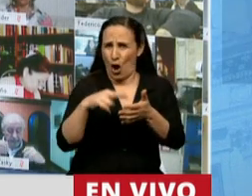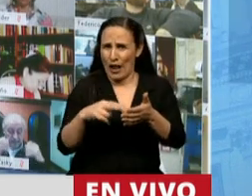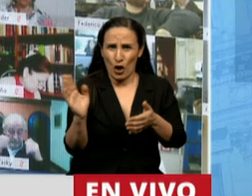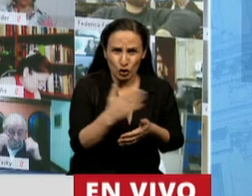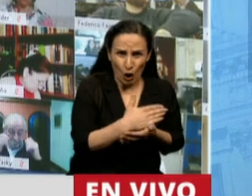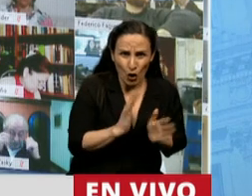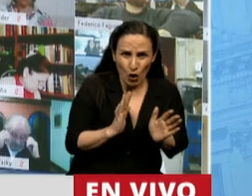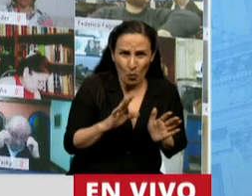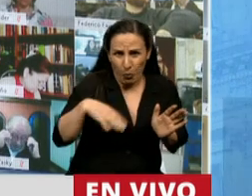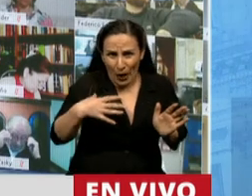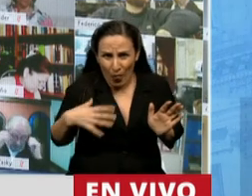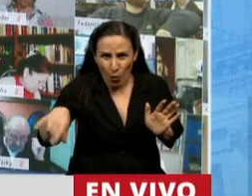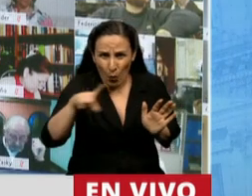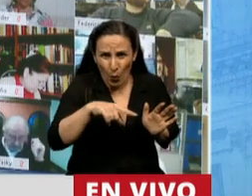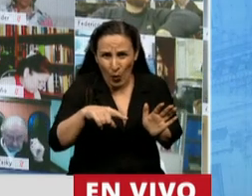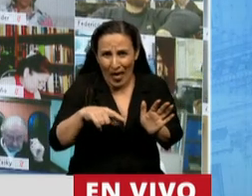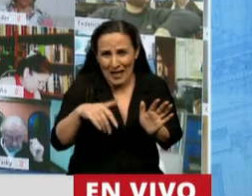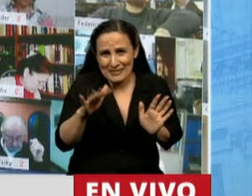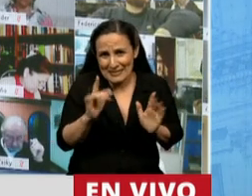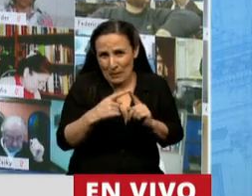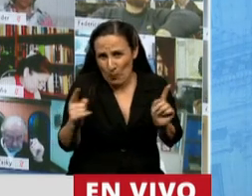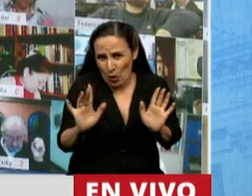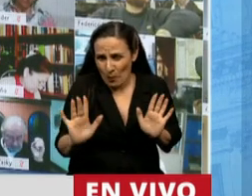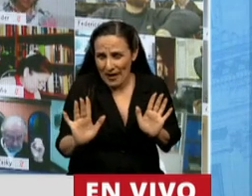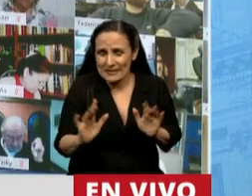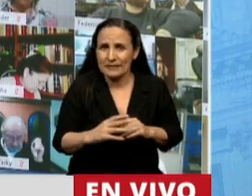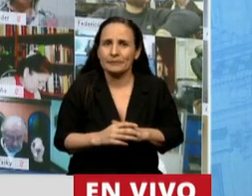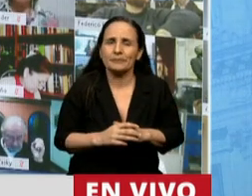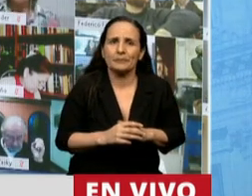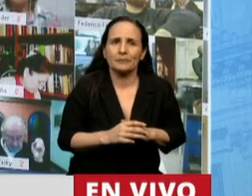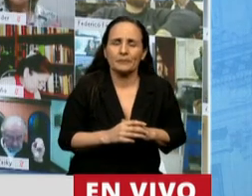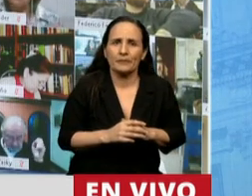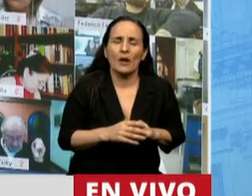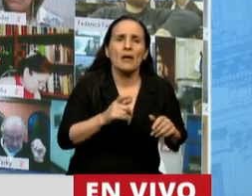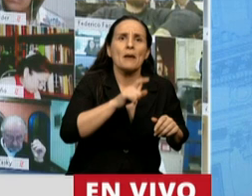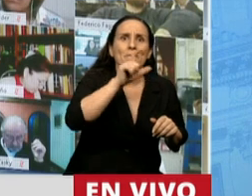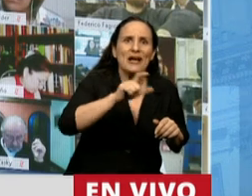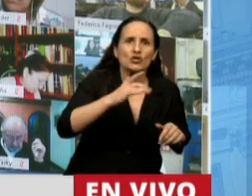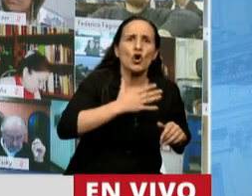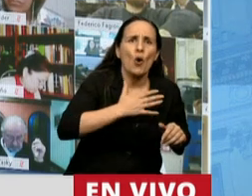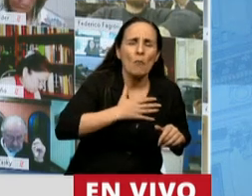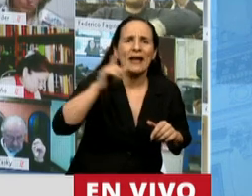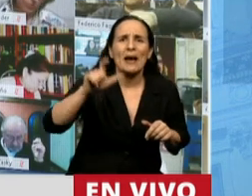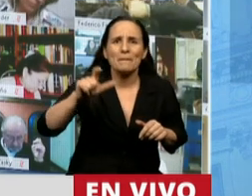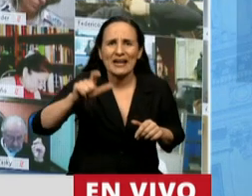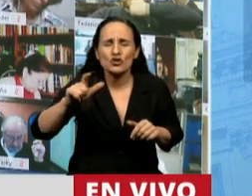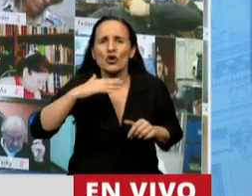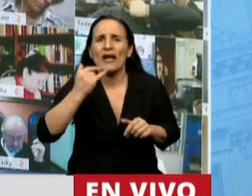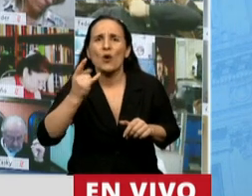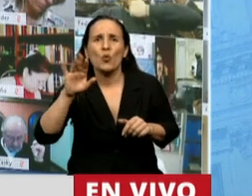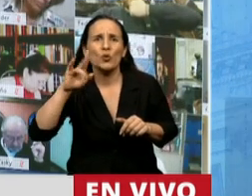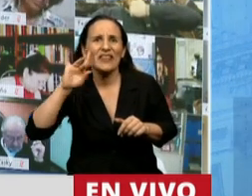artículo para que no haya dudas demoramos un minuto más se considera personas humanas o jurídicas con probada